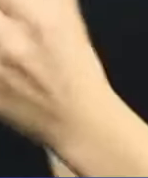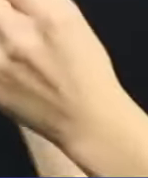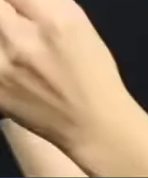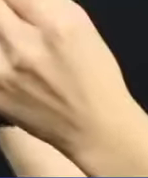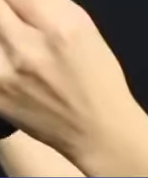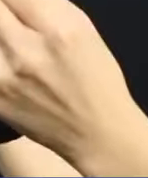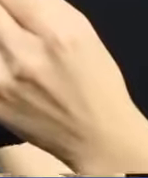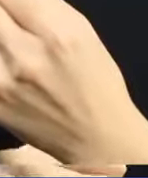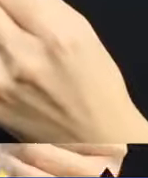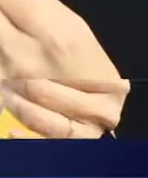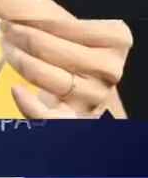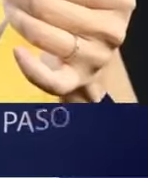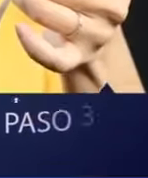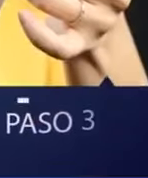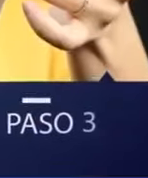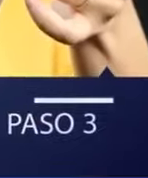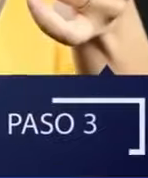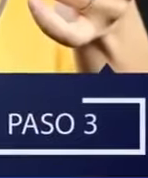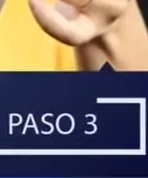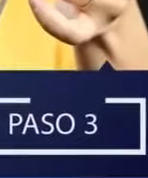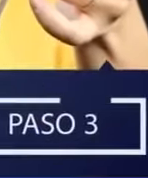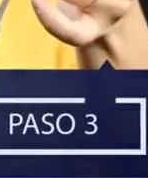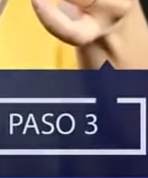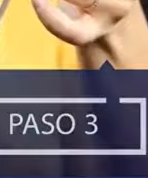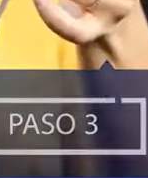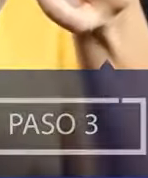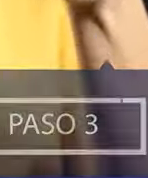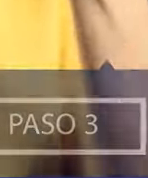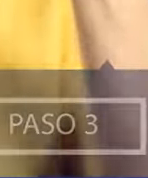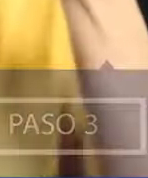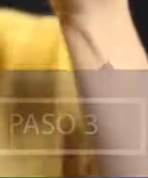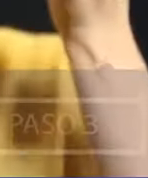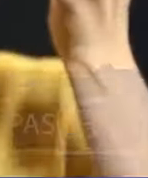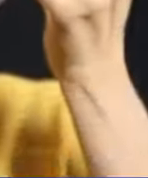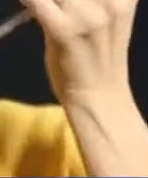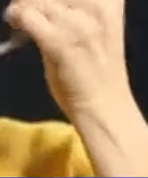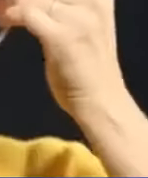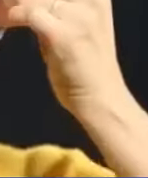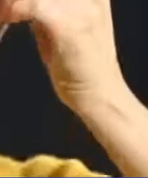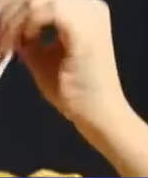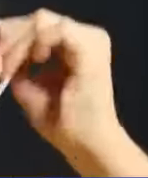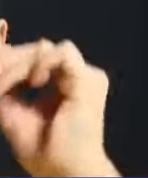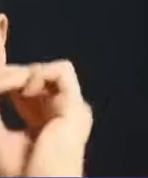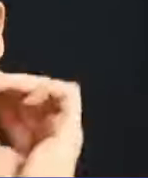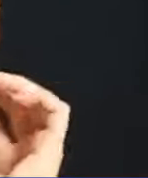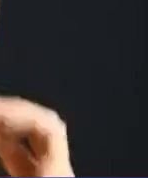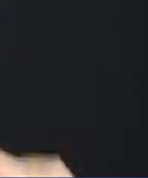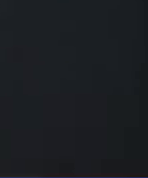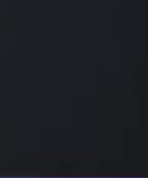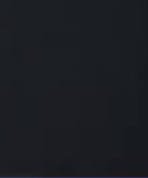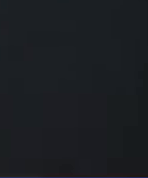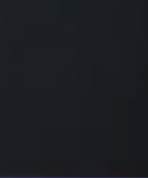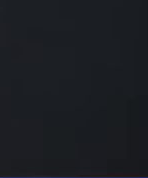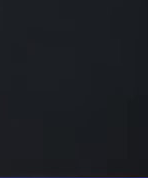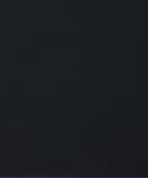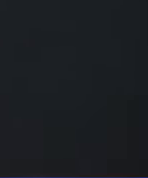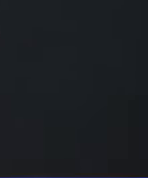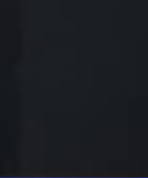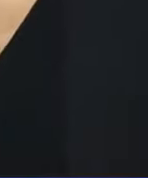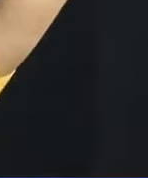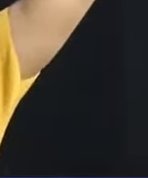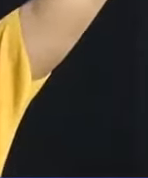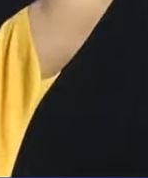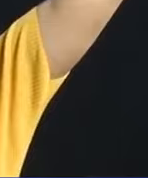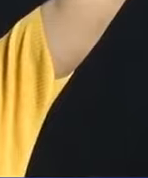mascarilla esté en buen estado. Paso 3. Tome la mascarilla por las tiras y sujétela alrededor de las orejas